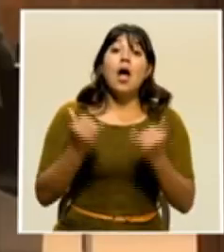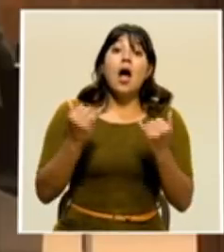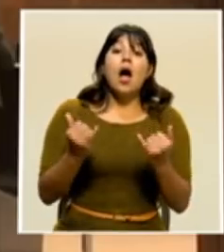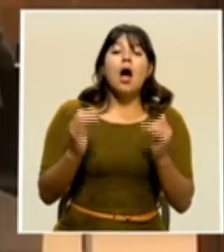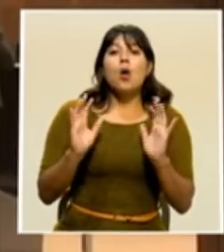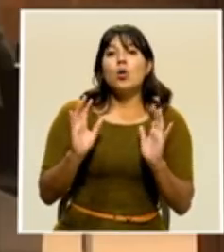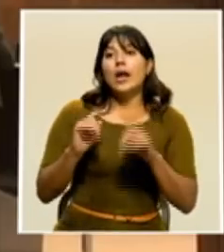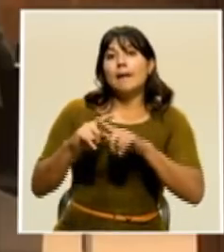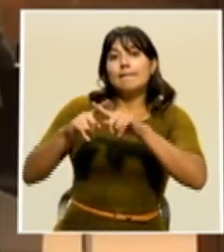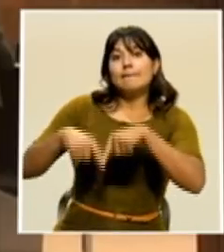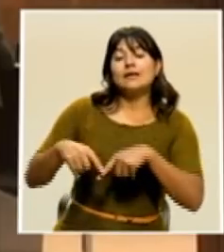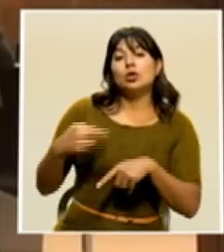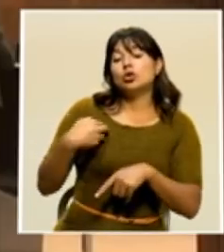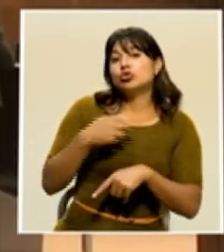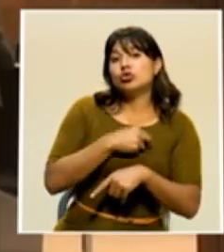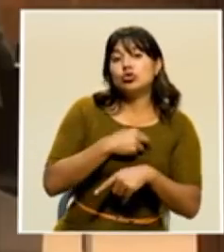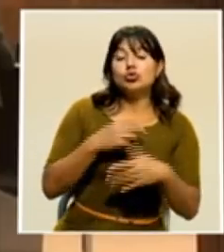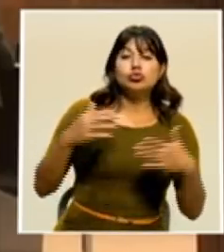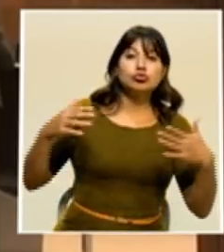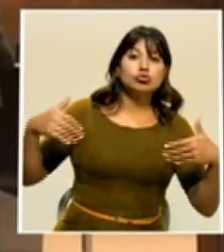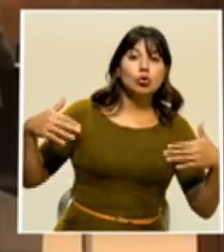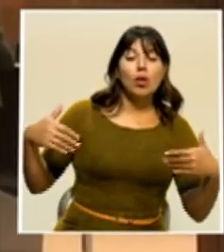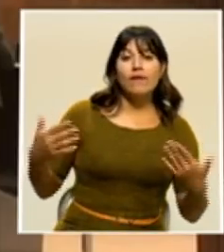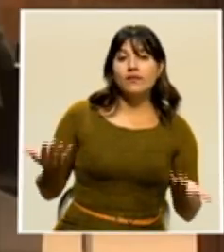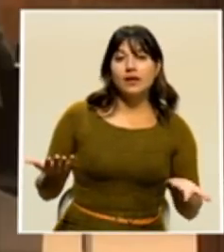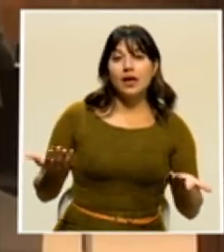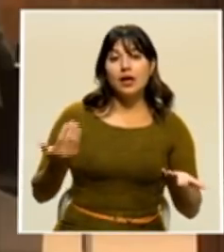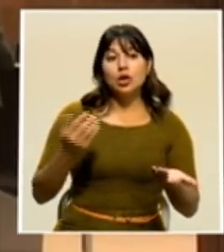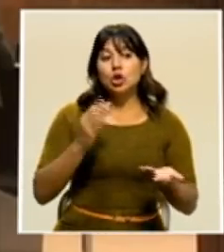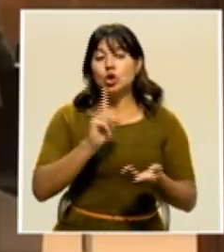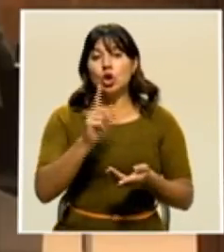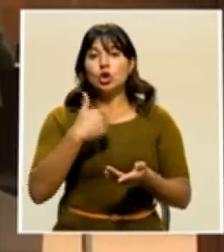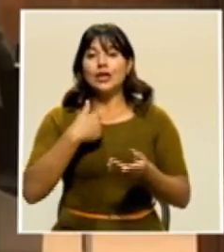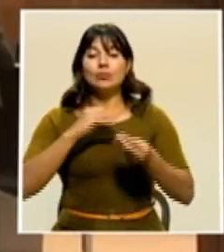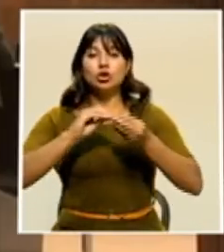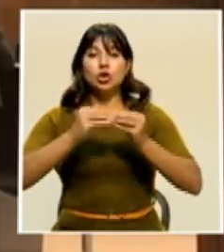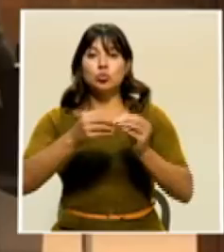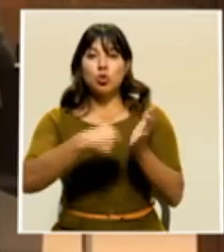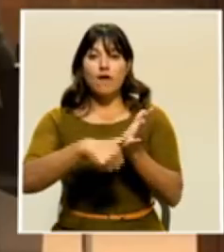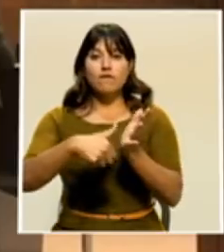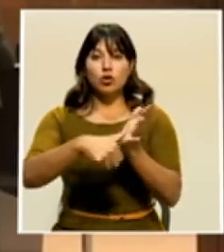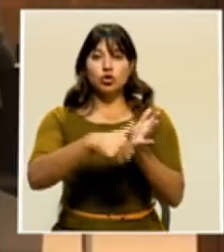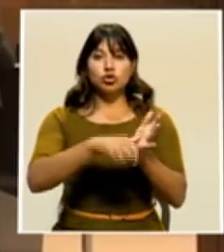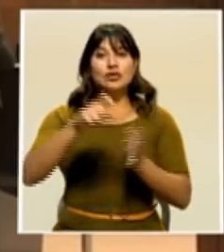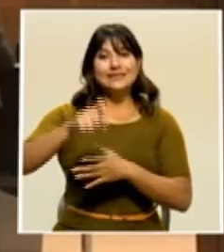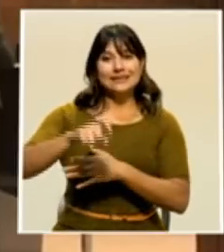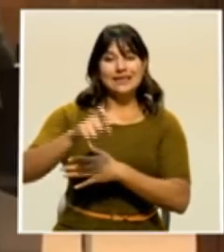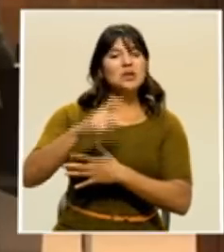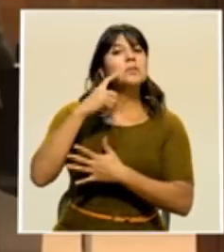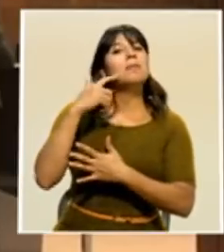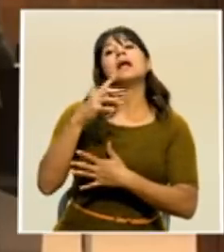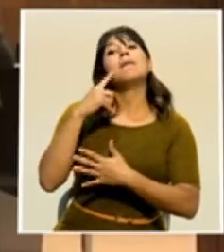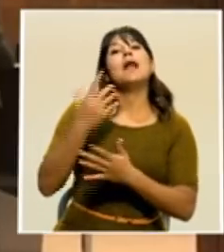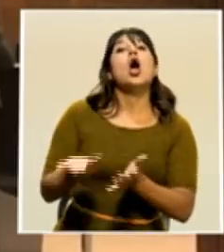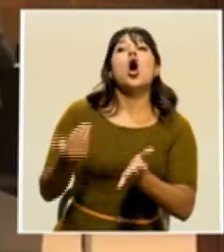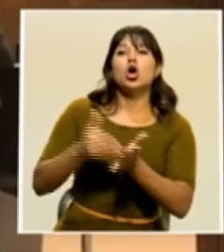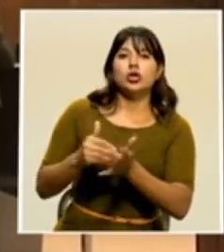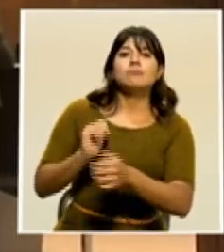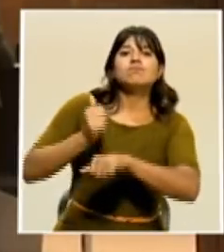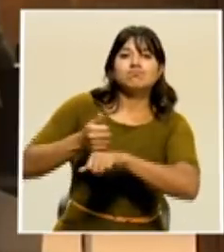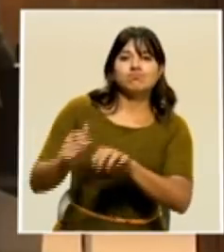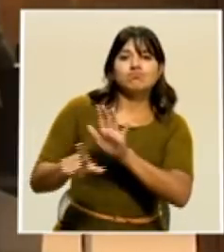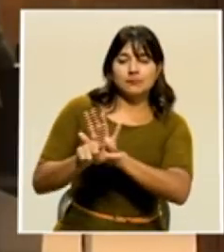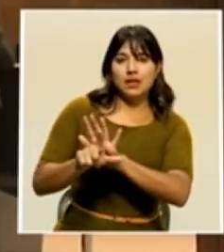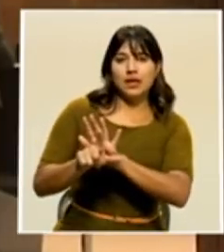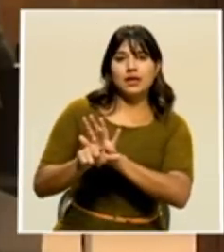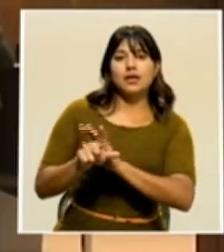no tenemos todavía los votos, y creo que una de las cosas más difíciles no